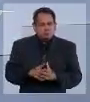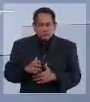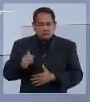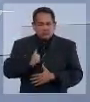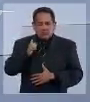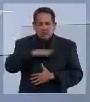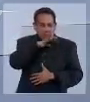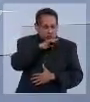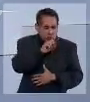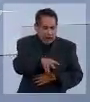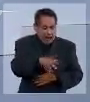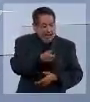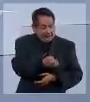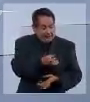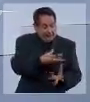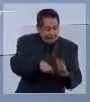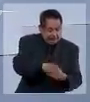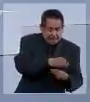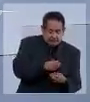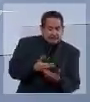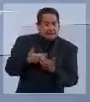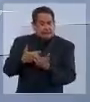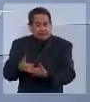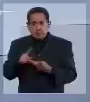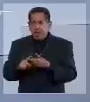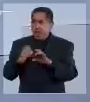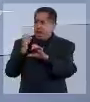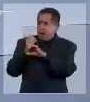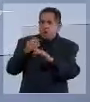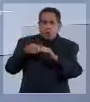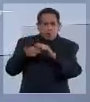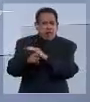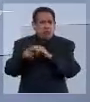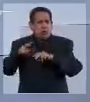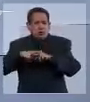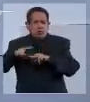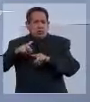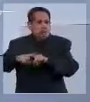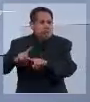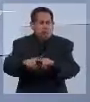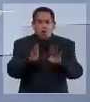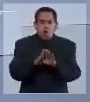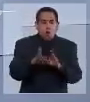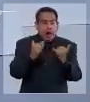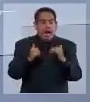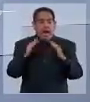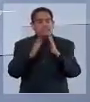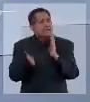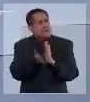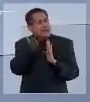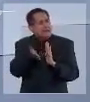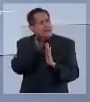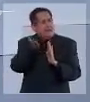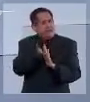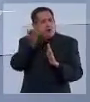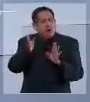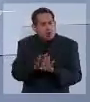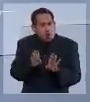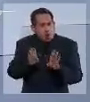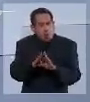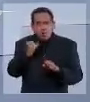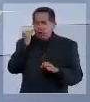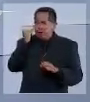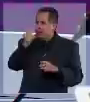basura, cómo queremos que sea el transporte público, con qué materiales queremos construir nuestras casas, cómo queremos eficientar el uso de